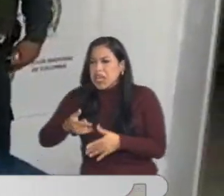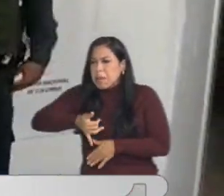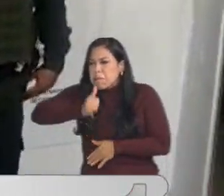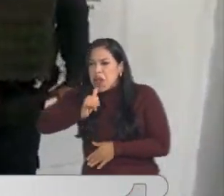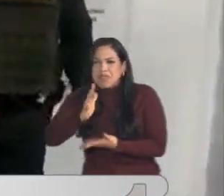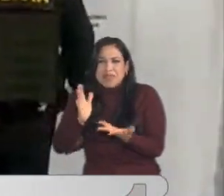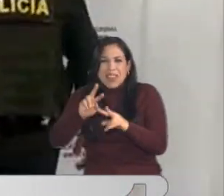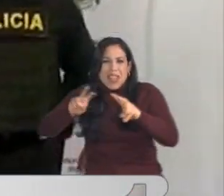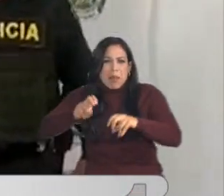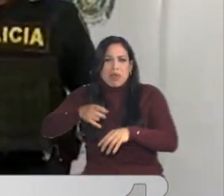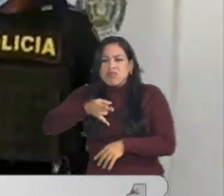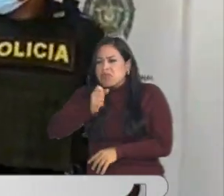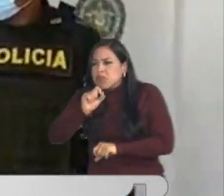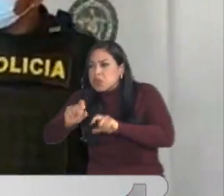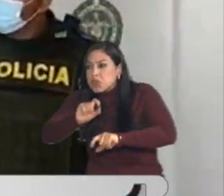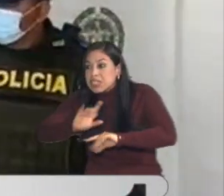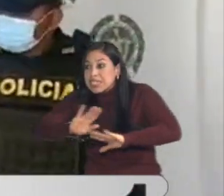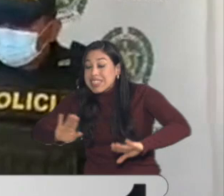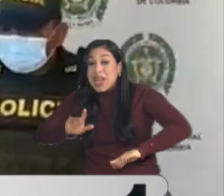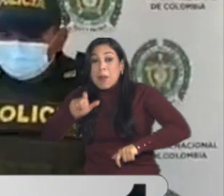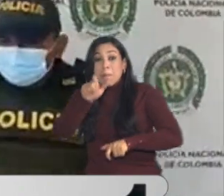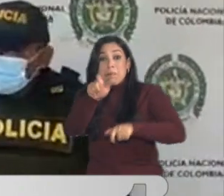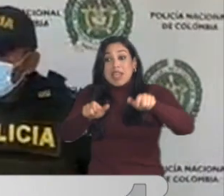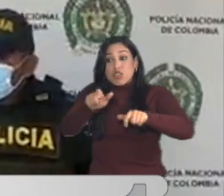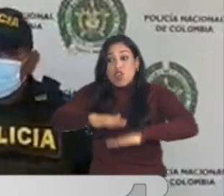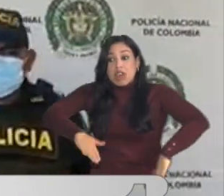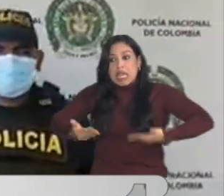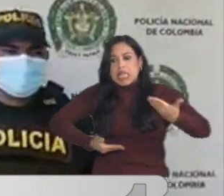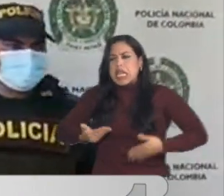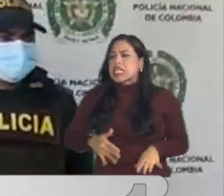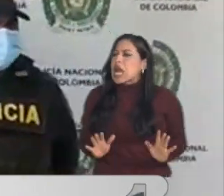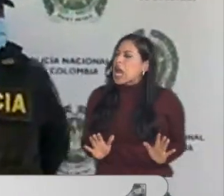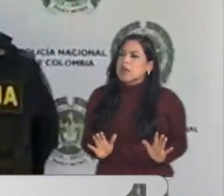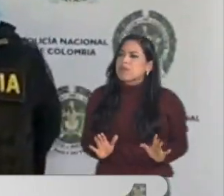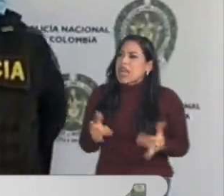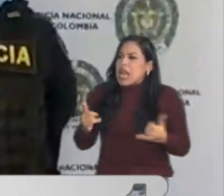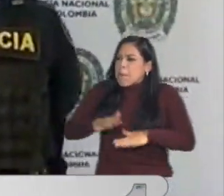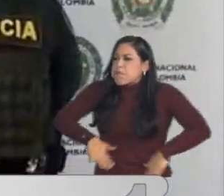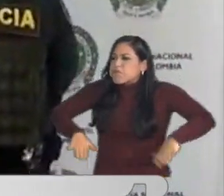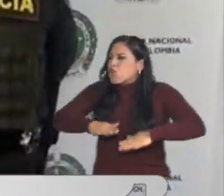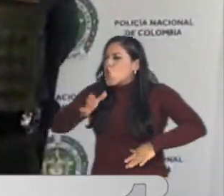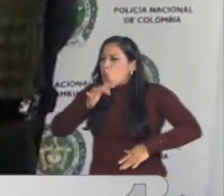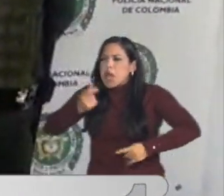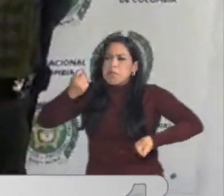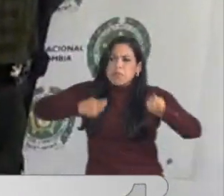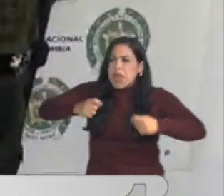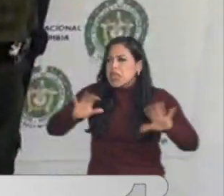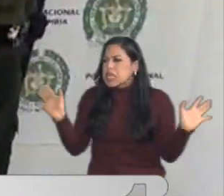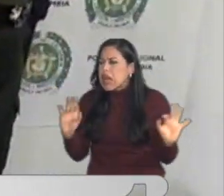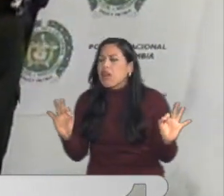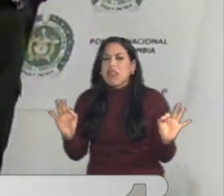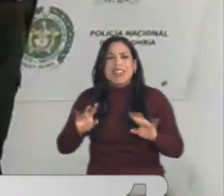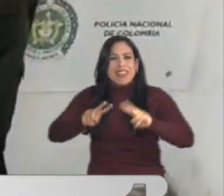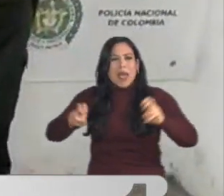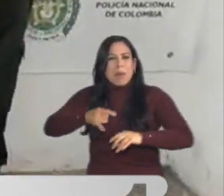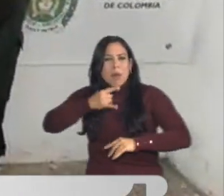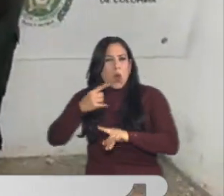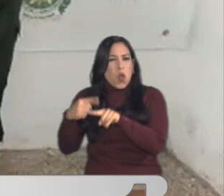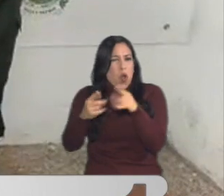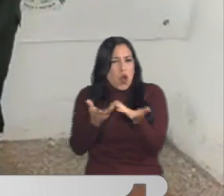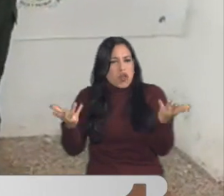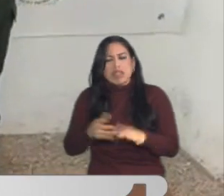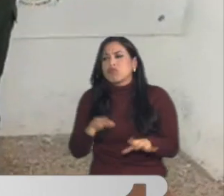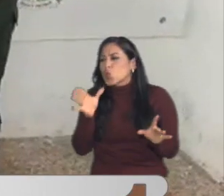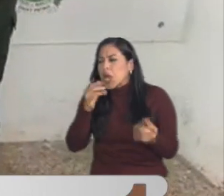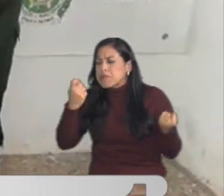bebida alcohólica, pero inmediatamente los dueños del lugar le dijeron que en ese lugar no expendían este tipo de bebidas.